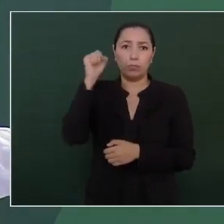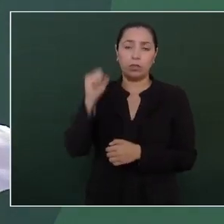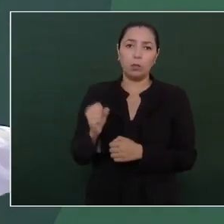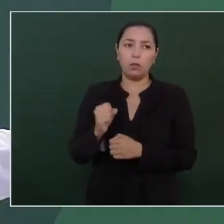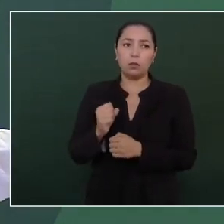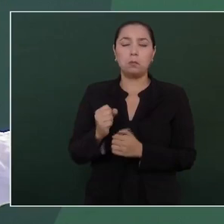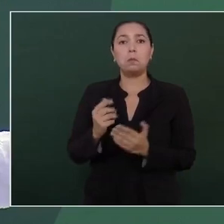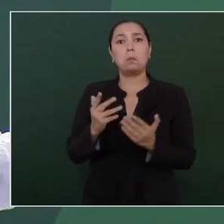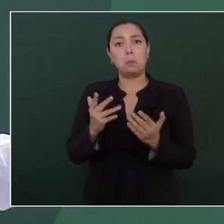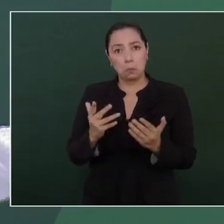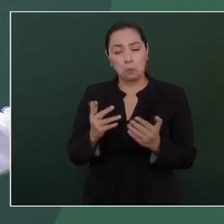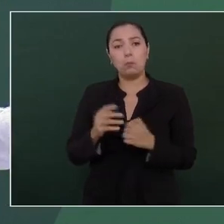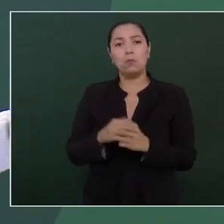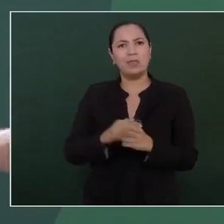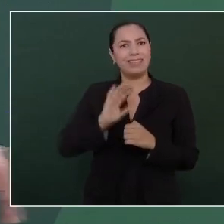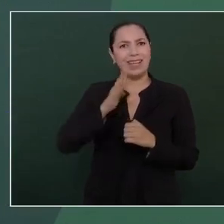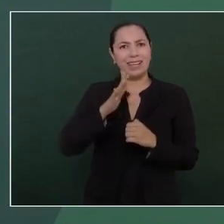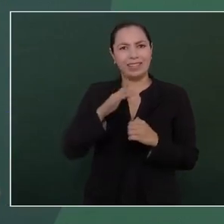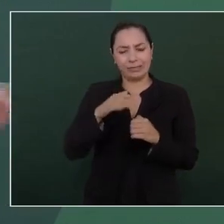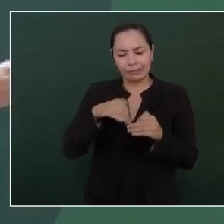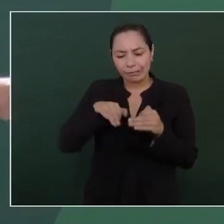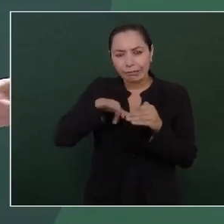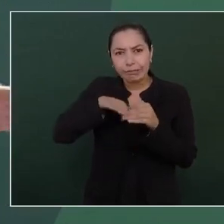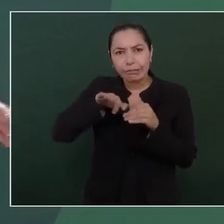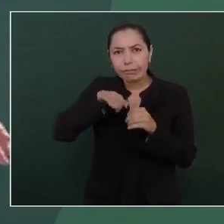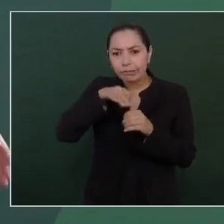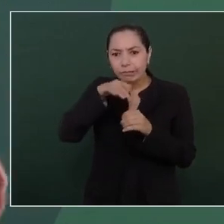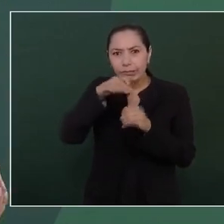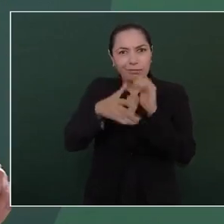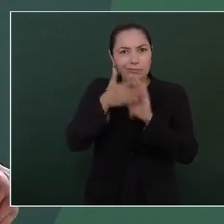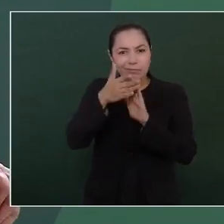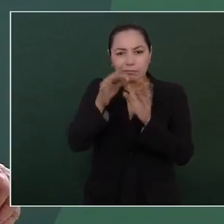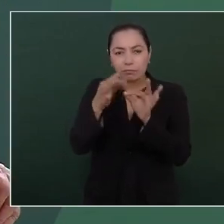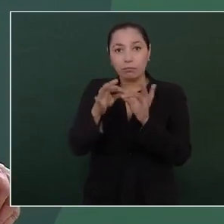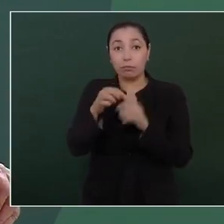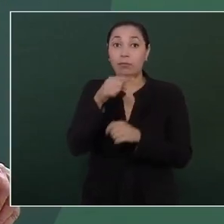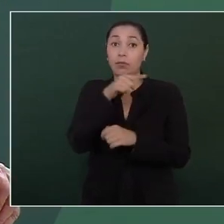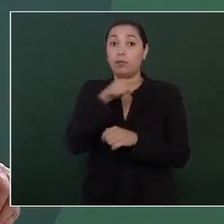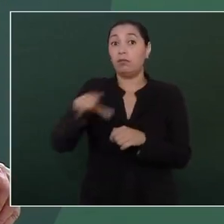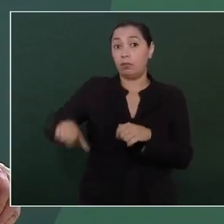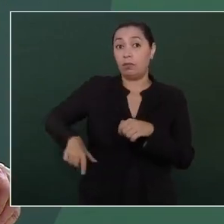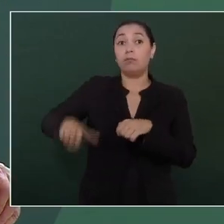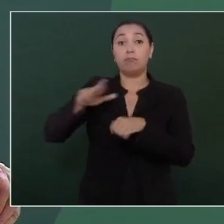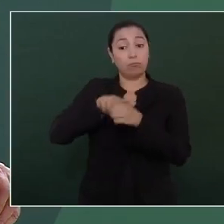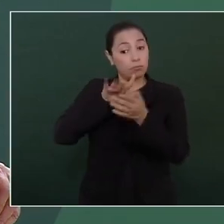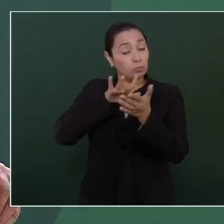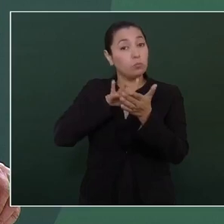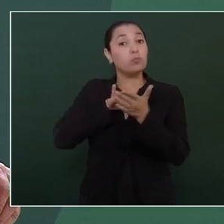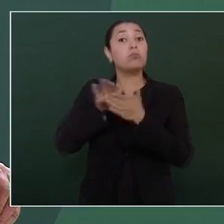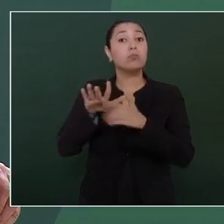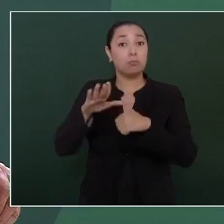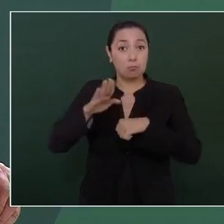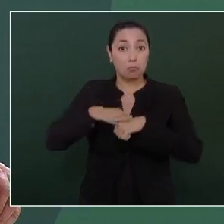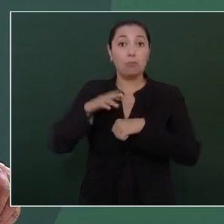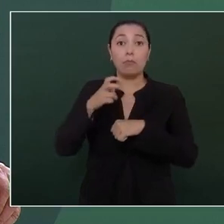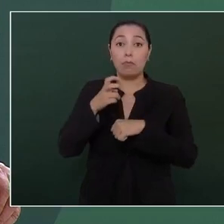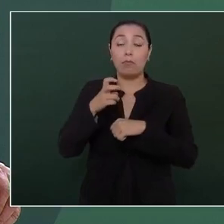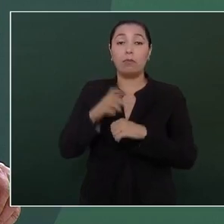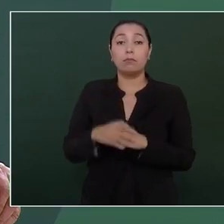está a punto de terminarse. El gobernador ayudó mucho y se va a inaugurar